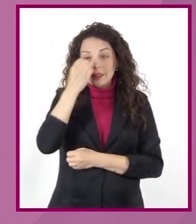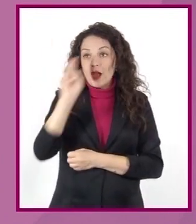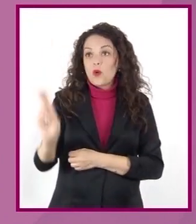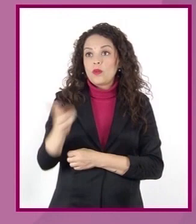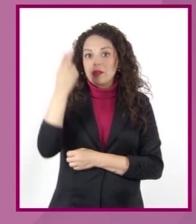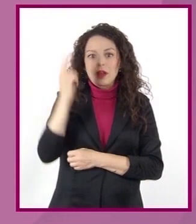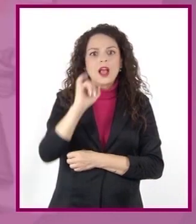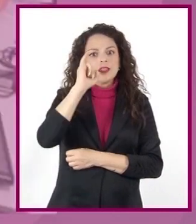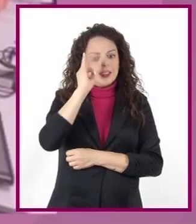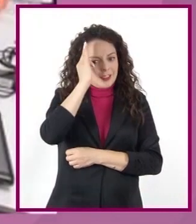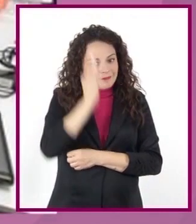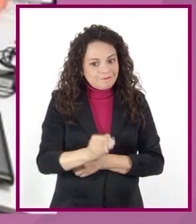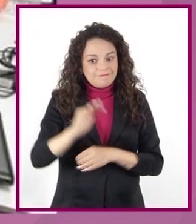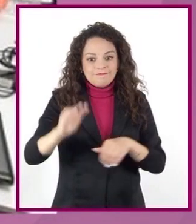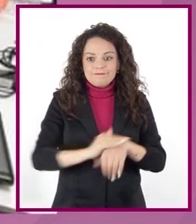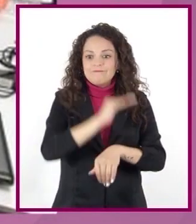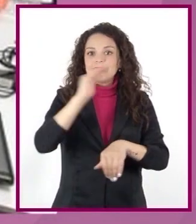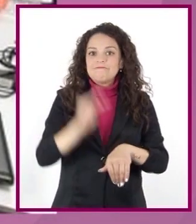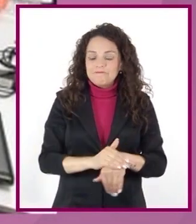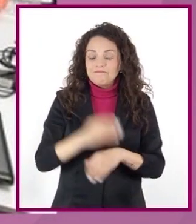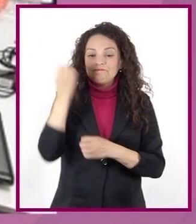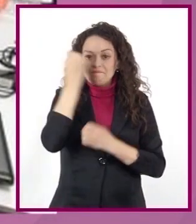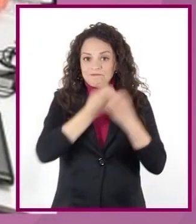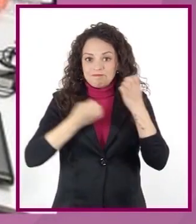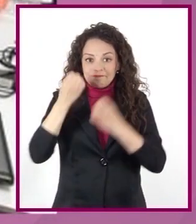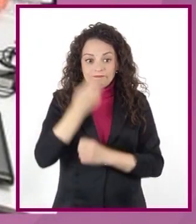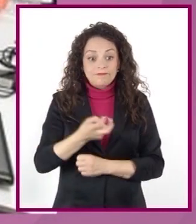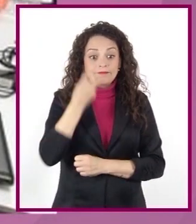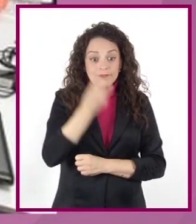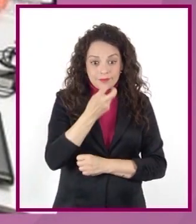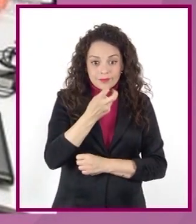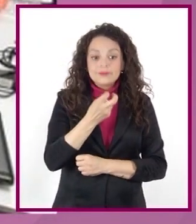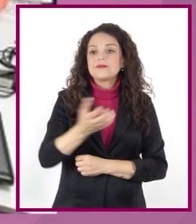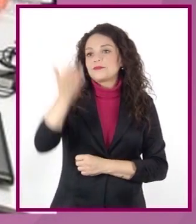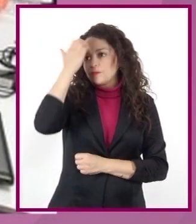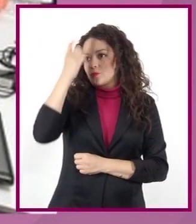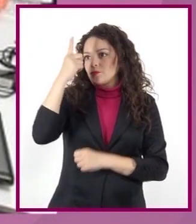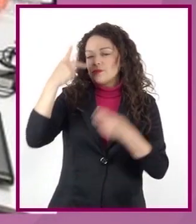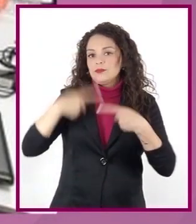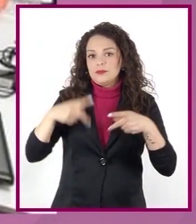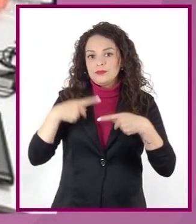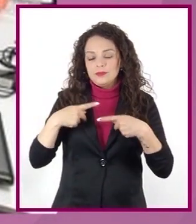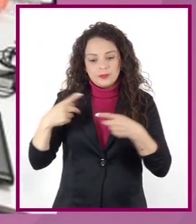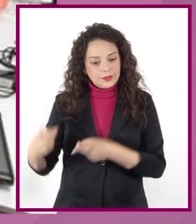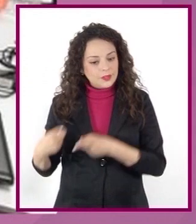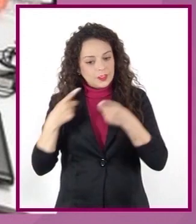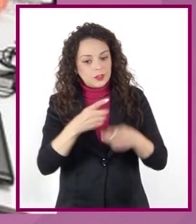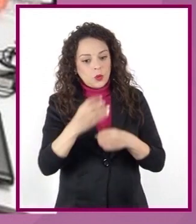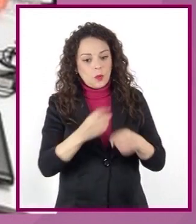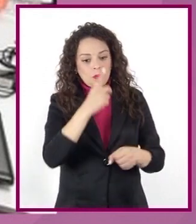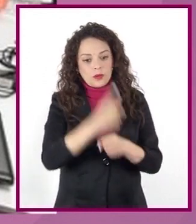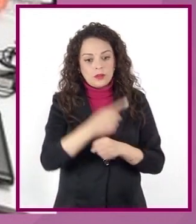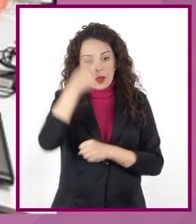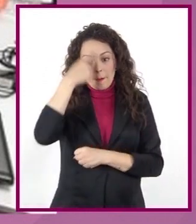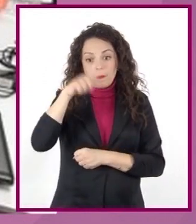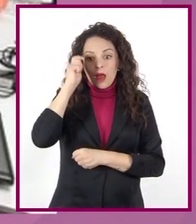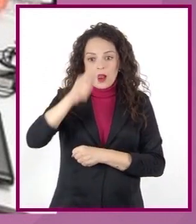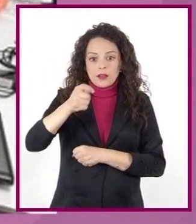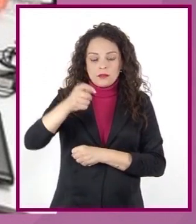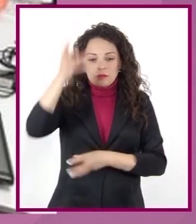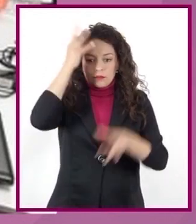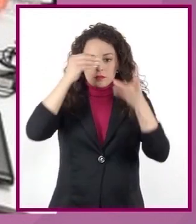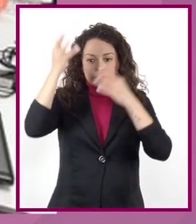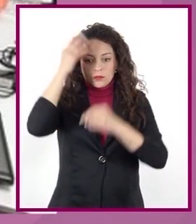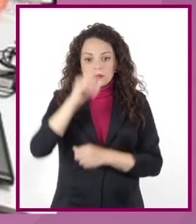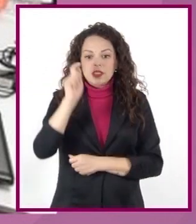aceptada. En ese tiempo conoció a una persona que le dio la oportunidad de estudiar un diplomado en